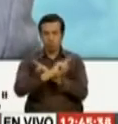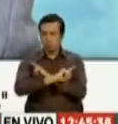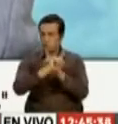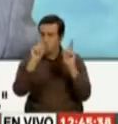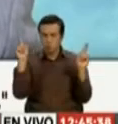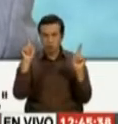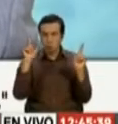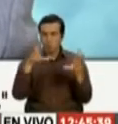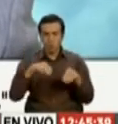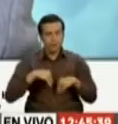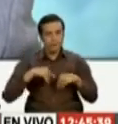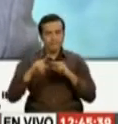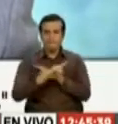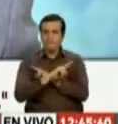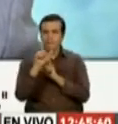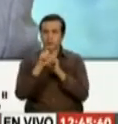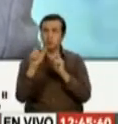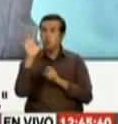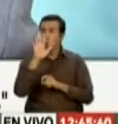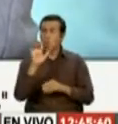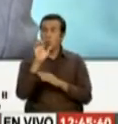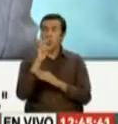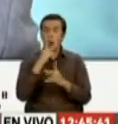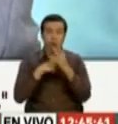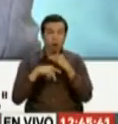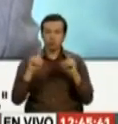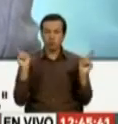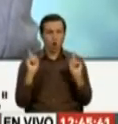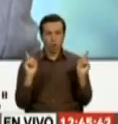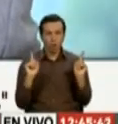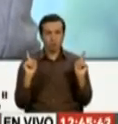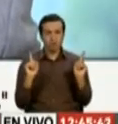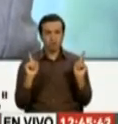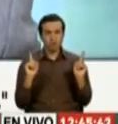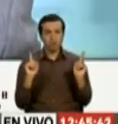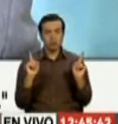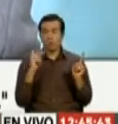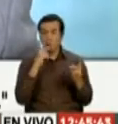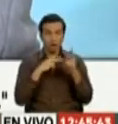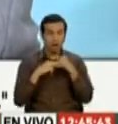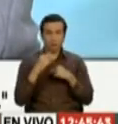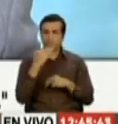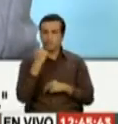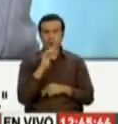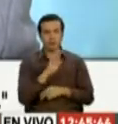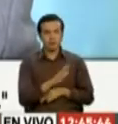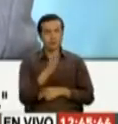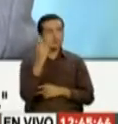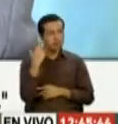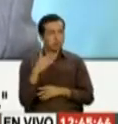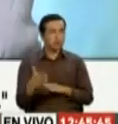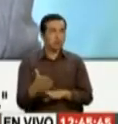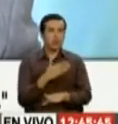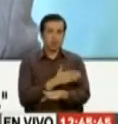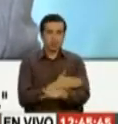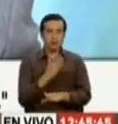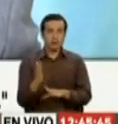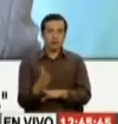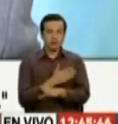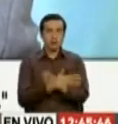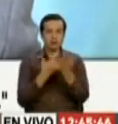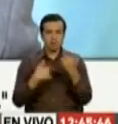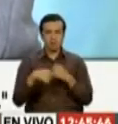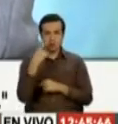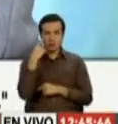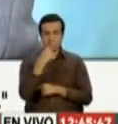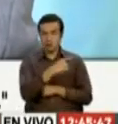No permitiremos que nadie le mienta al pueblo ecuatoriano. Si es que esto ocurre, es preferible, como ha sucedido en algunas instancias que ustedes